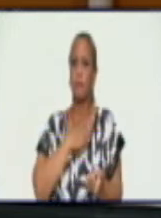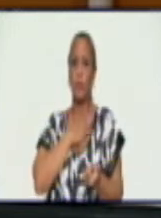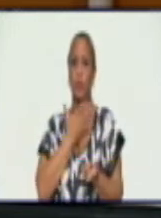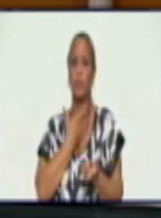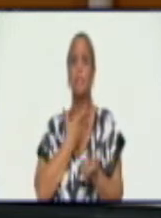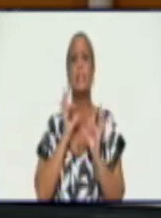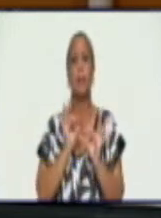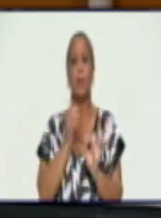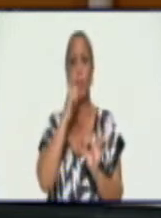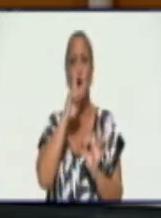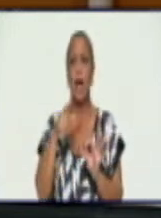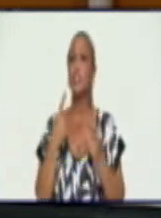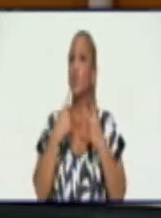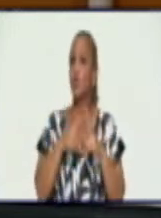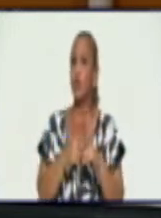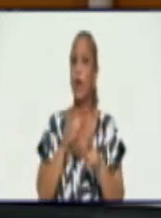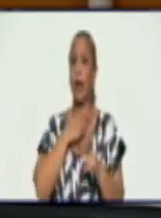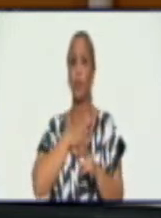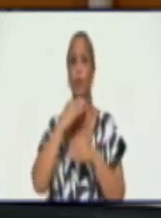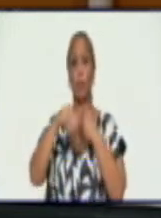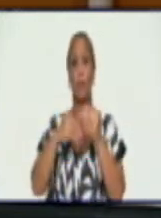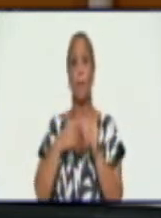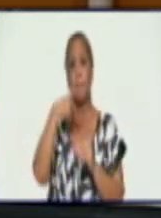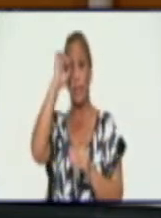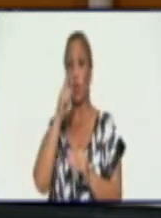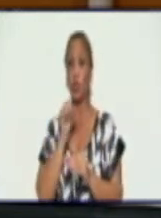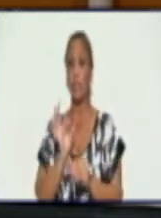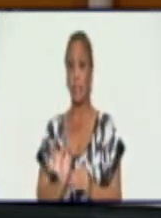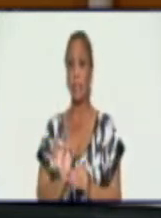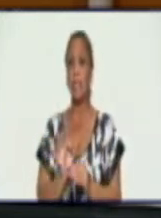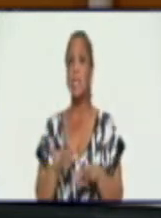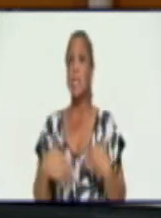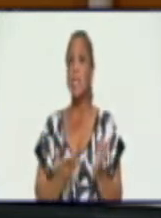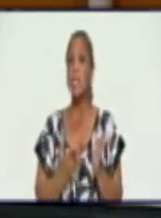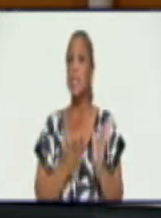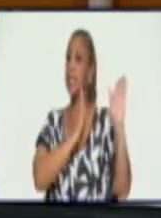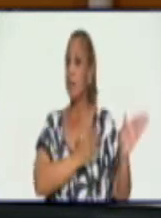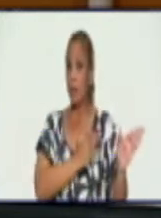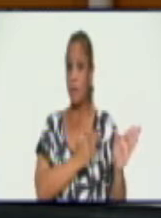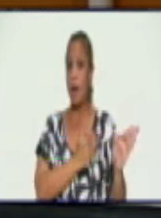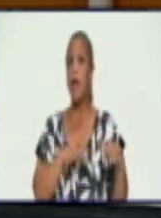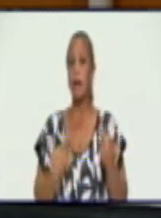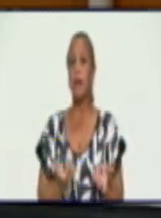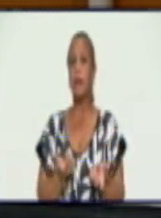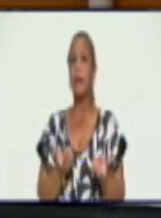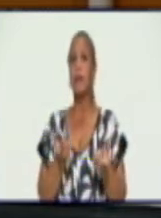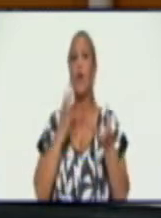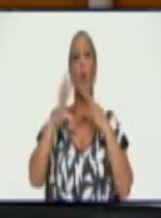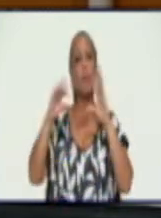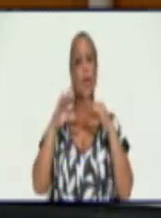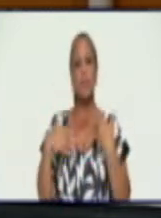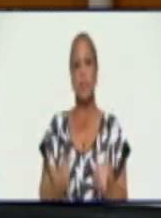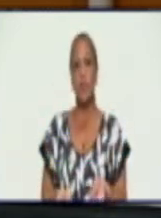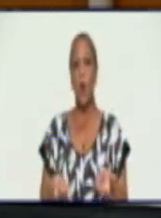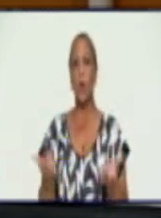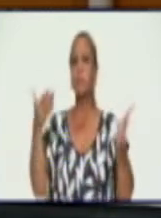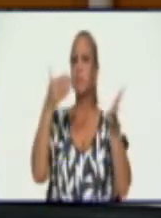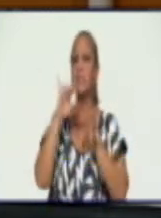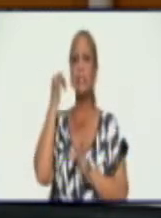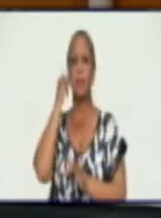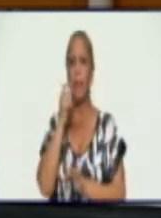problemas por éxitos pero tiene que haber disciplina tiene que haber ejercicio comunicación han llegado llamadas preguntando